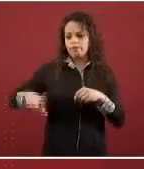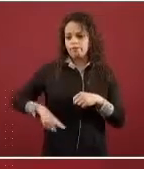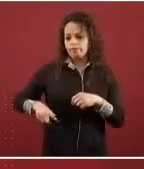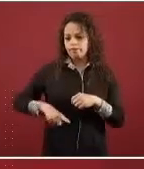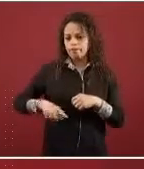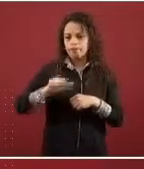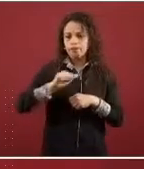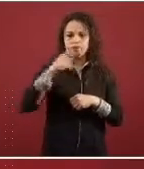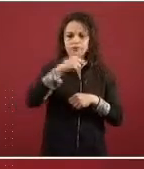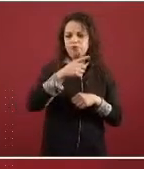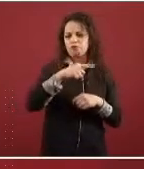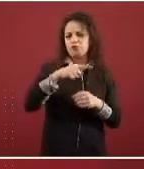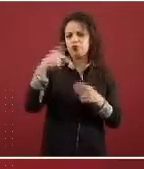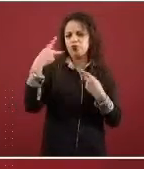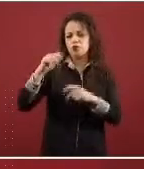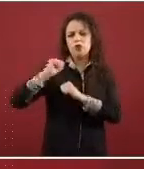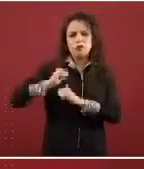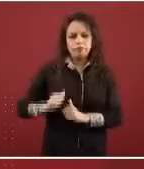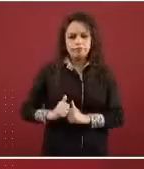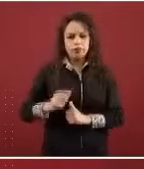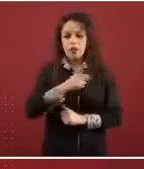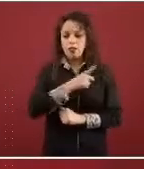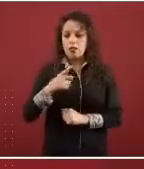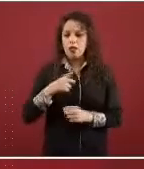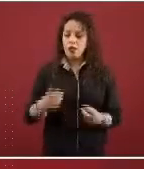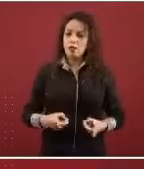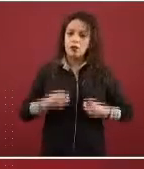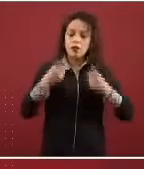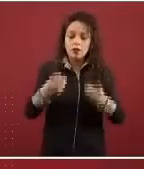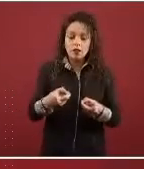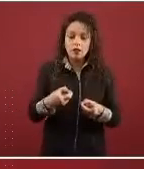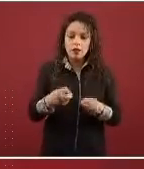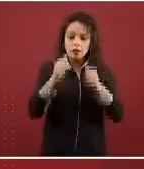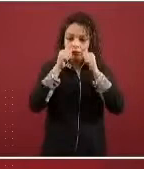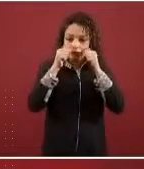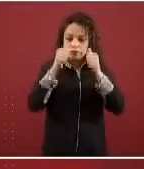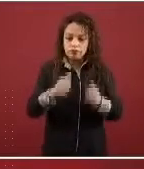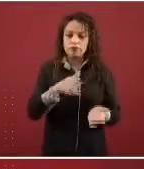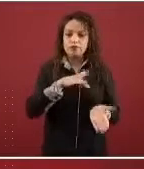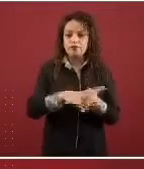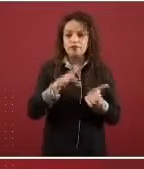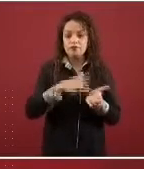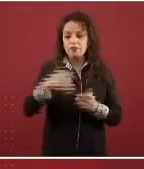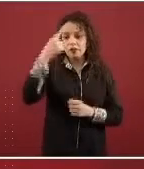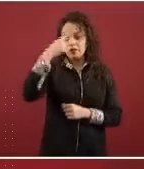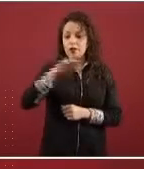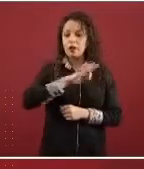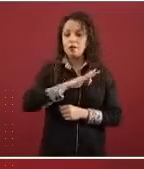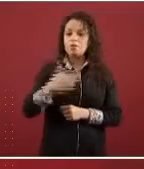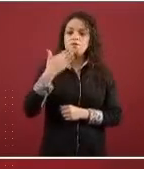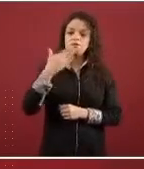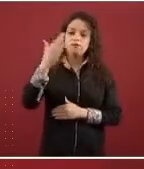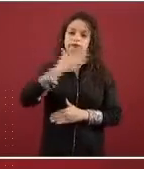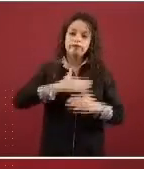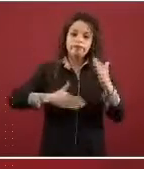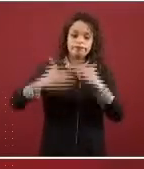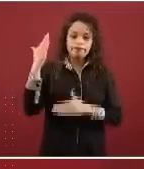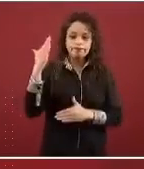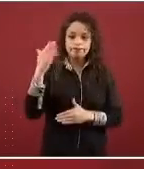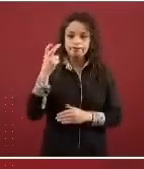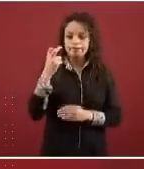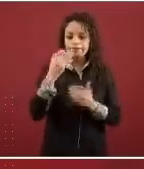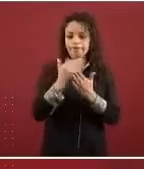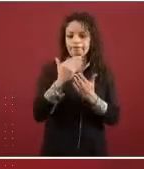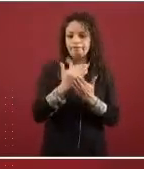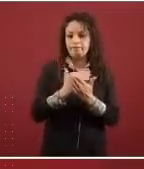respectivas competencias a brindar el apoyo para el buen éxito de esta declaración, tomando